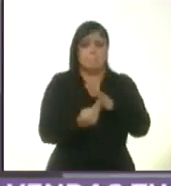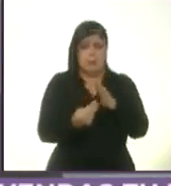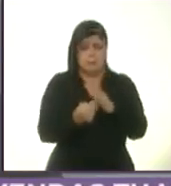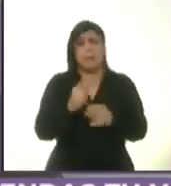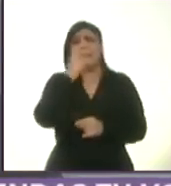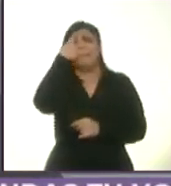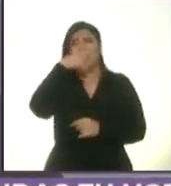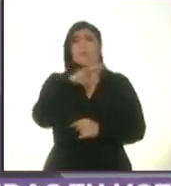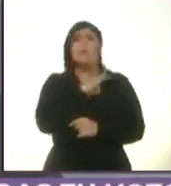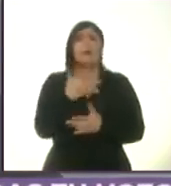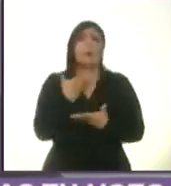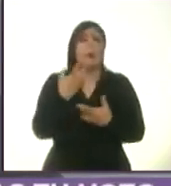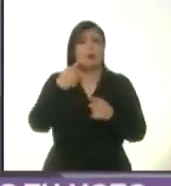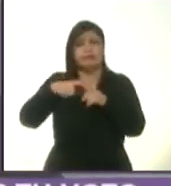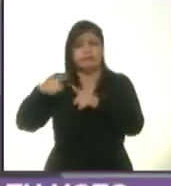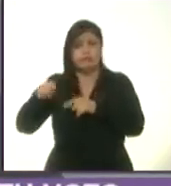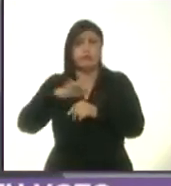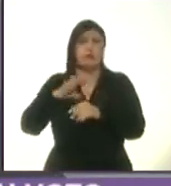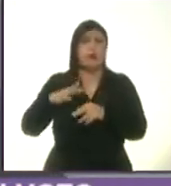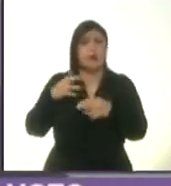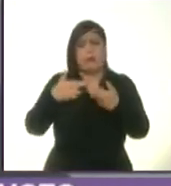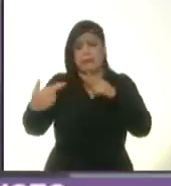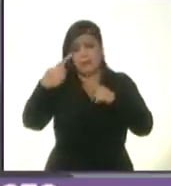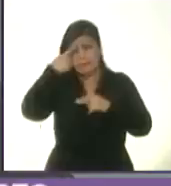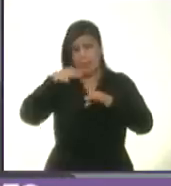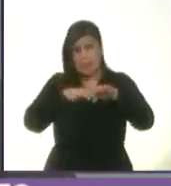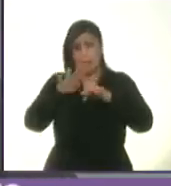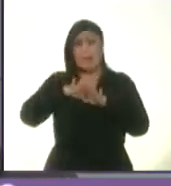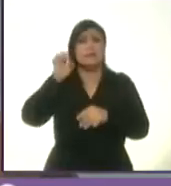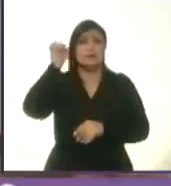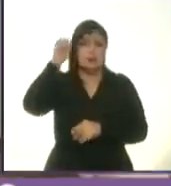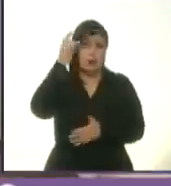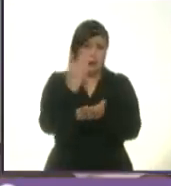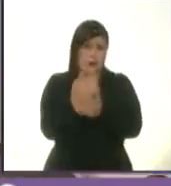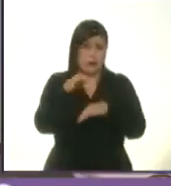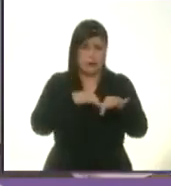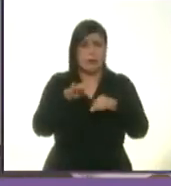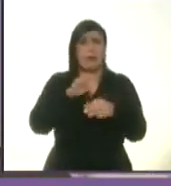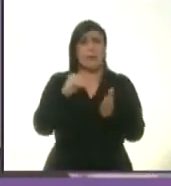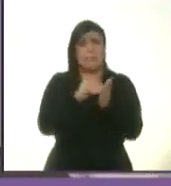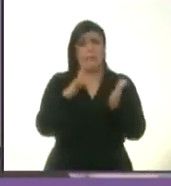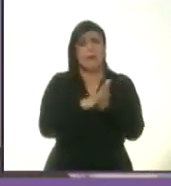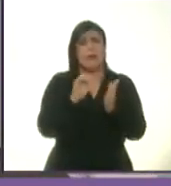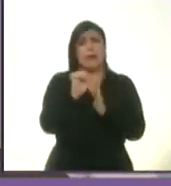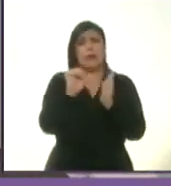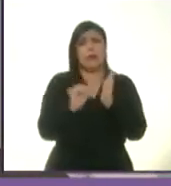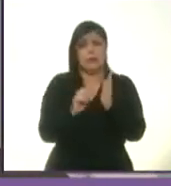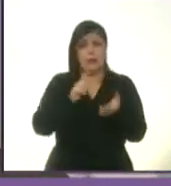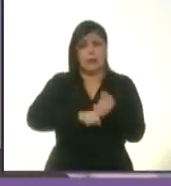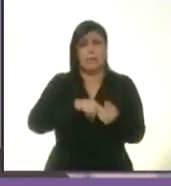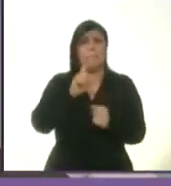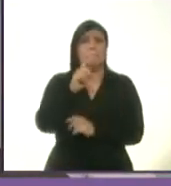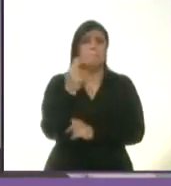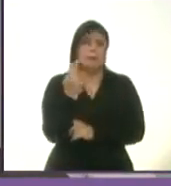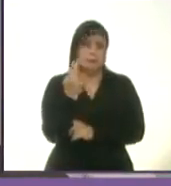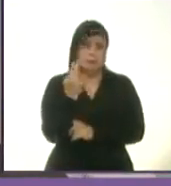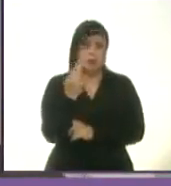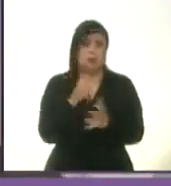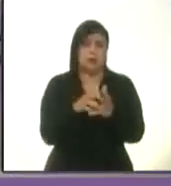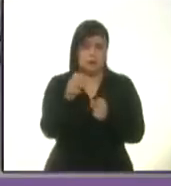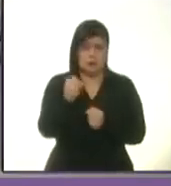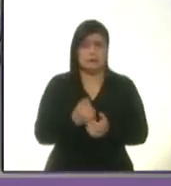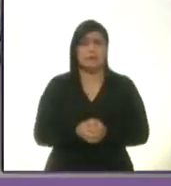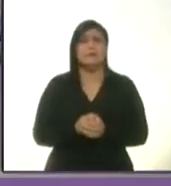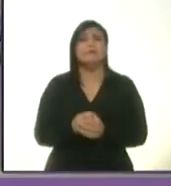relaciones laborales con el sindicato único de trabajadores estipulados en el artículo transitorio 25 kos